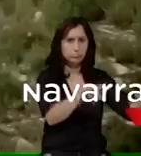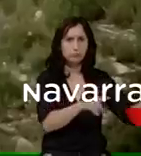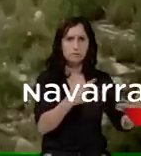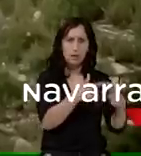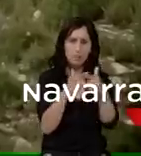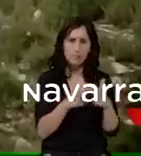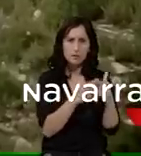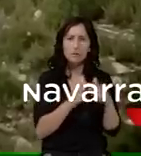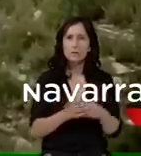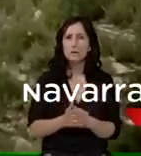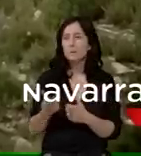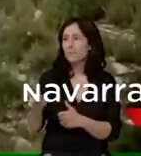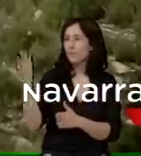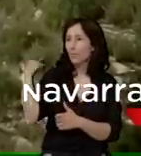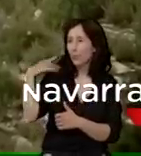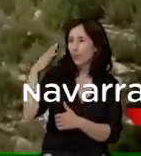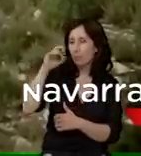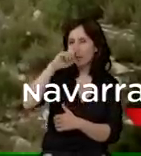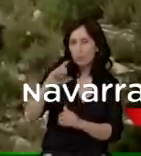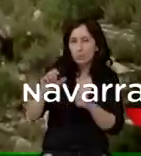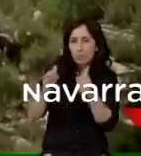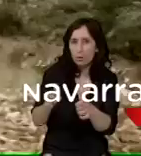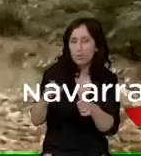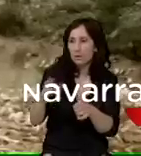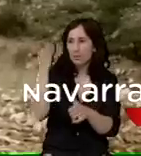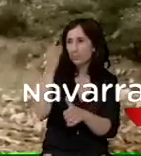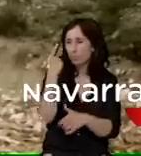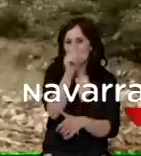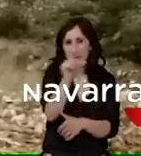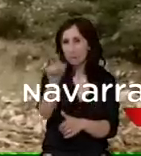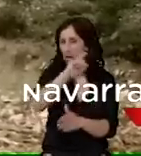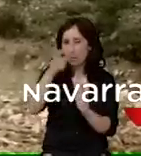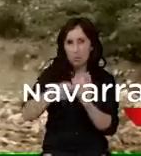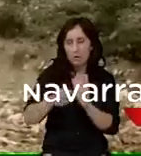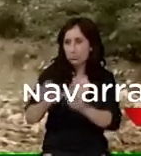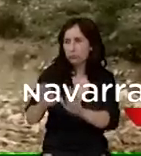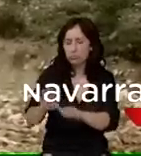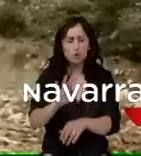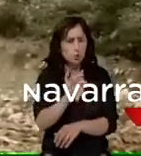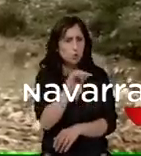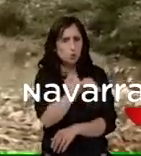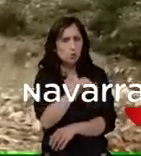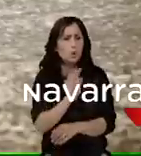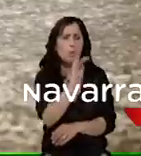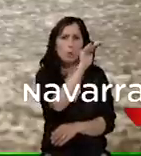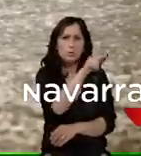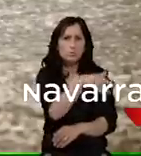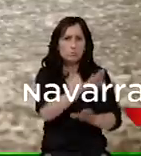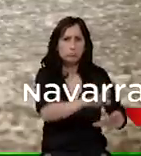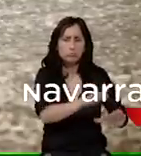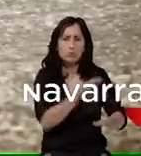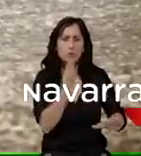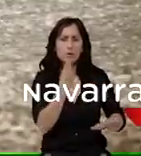me imagino que cuando empezaste hace 50 años te ibas para toda la semana ya. Sí, sí, sí. Aquí se dormía en el monte, nos llevábamos el arca.